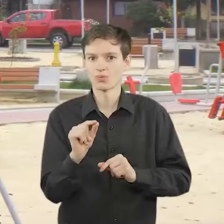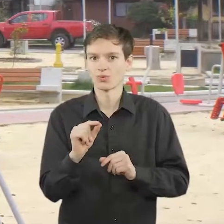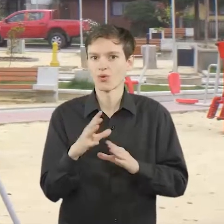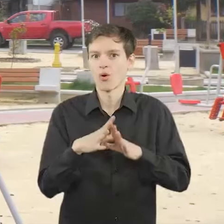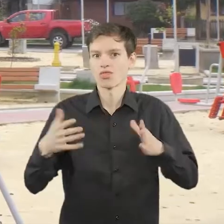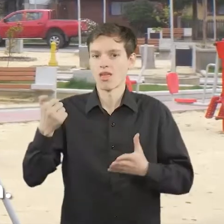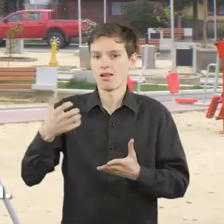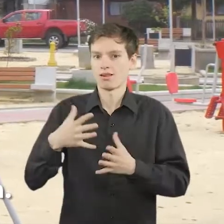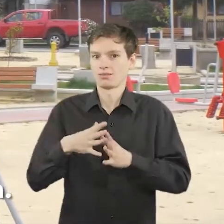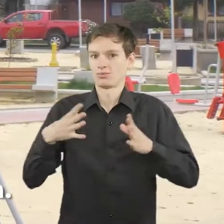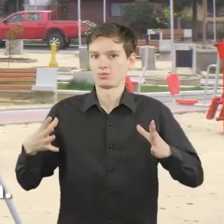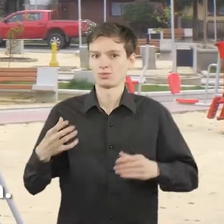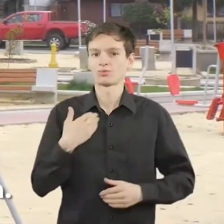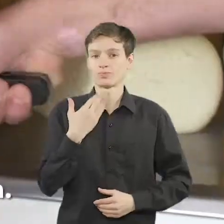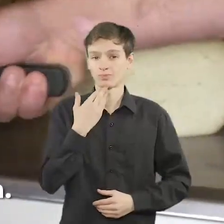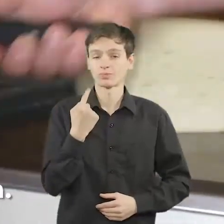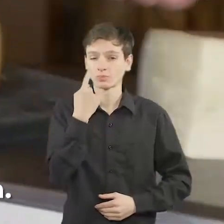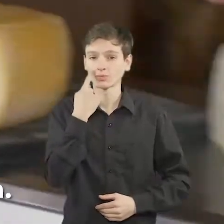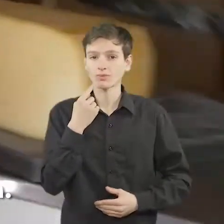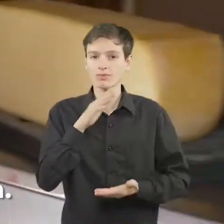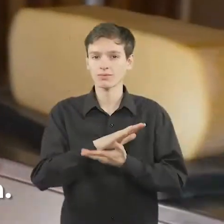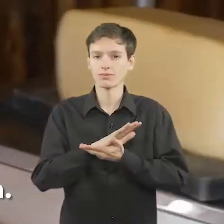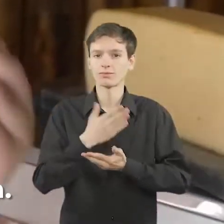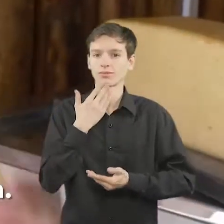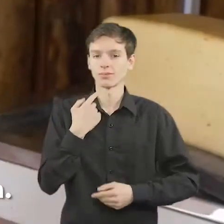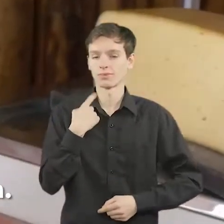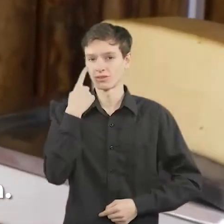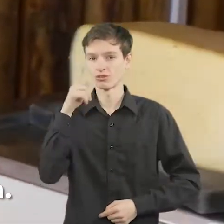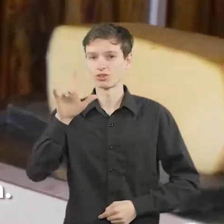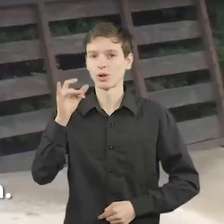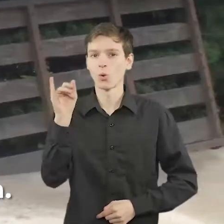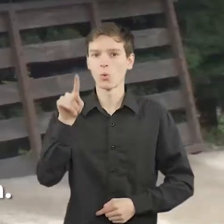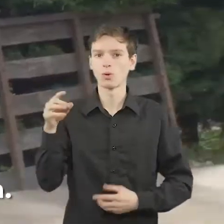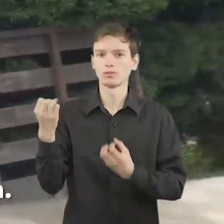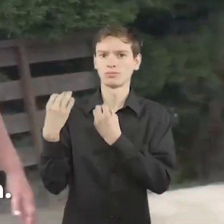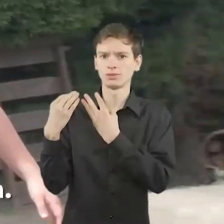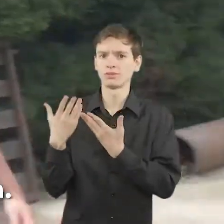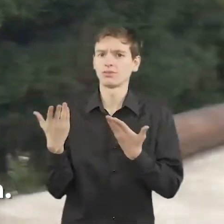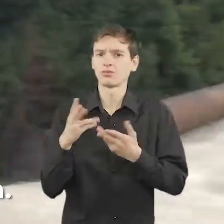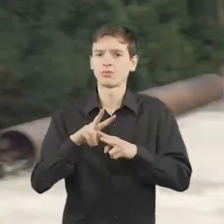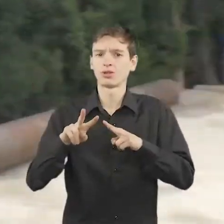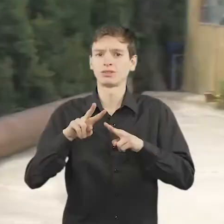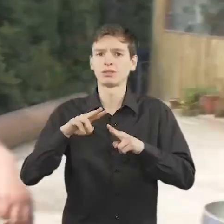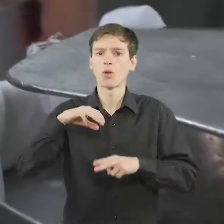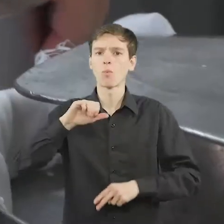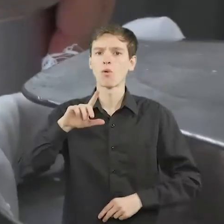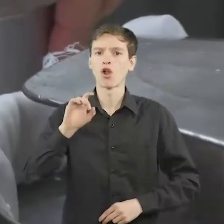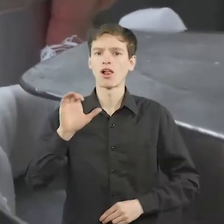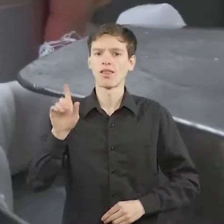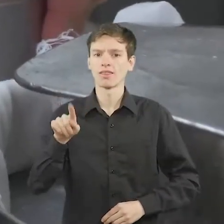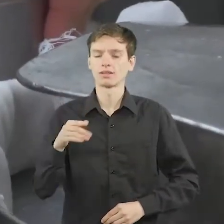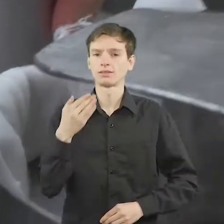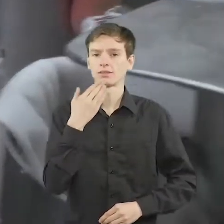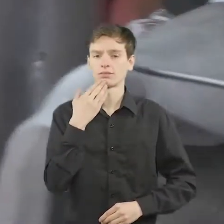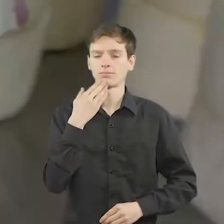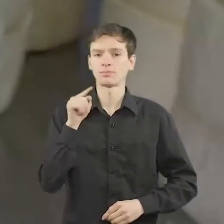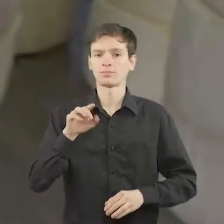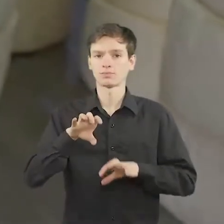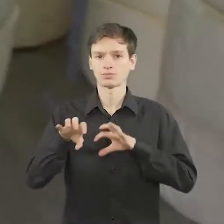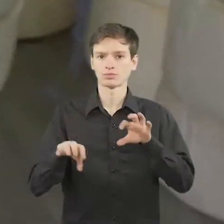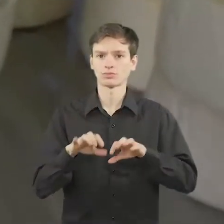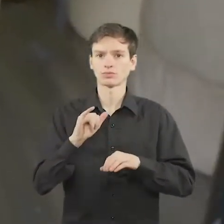tanta leche. Y probé el queso. Conocí a Luis, que era el dueño de esa quesería. Me enseñaron cómo hacer los